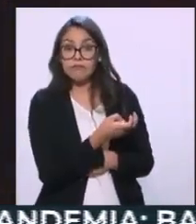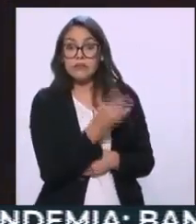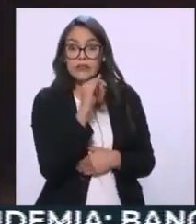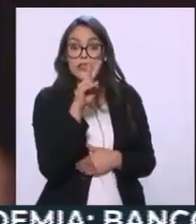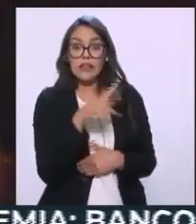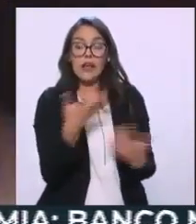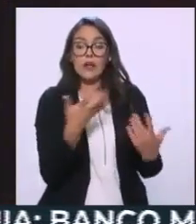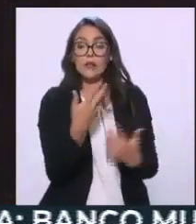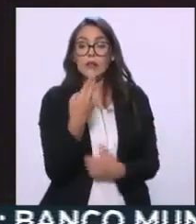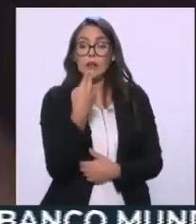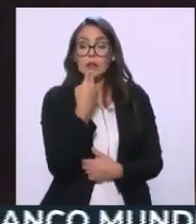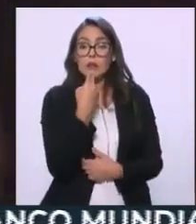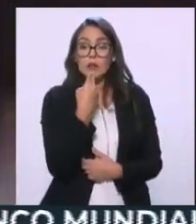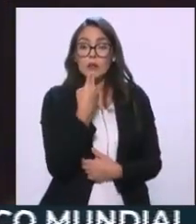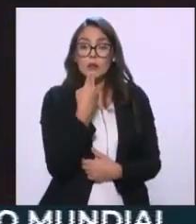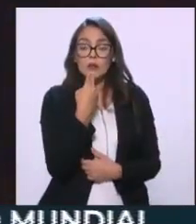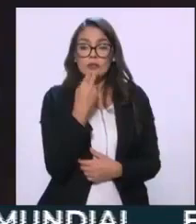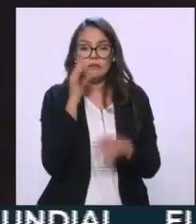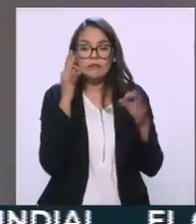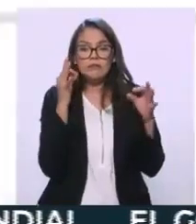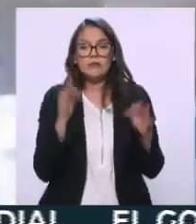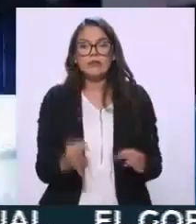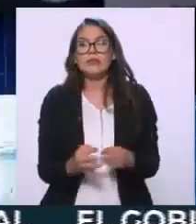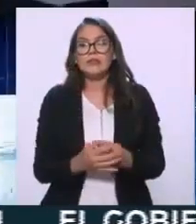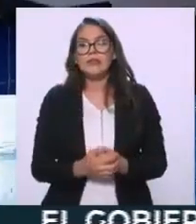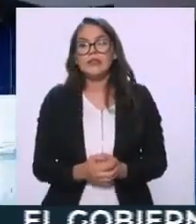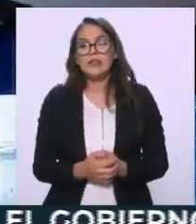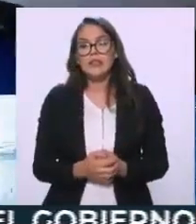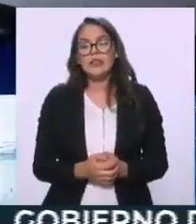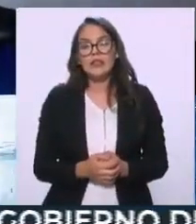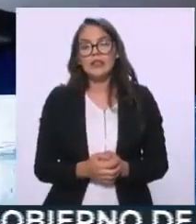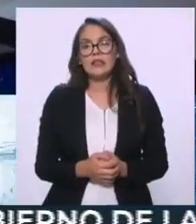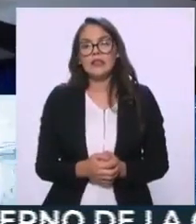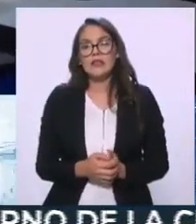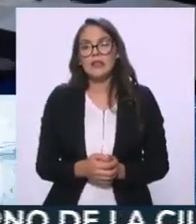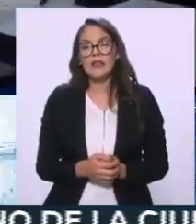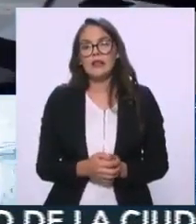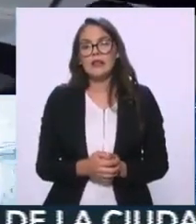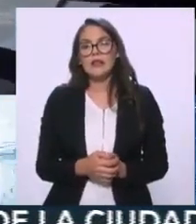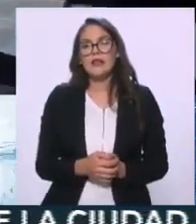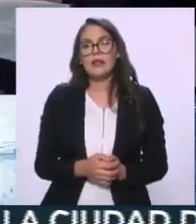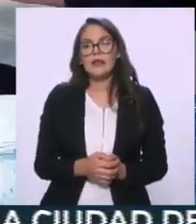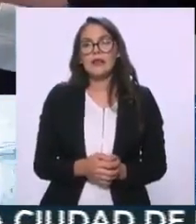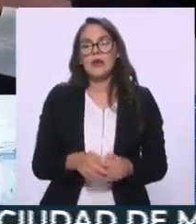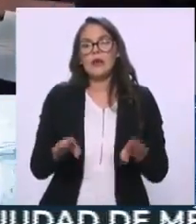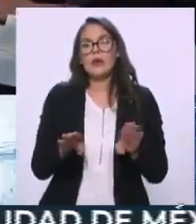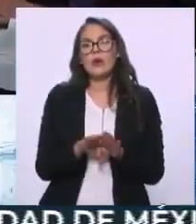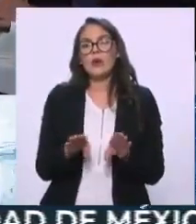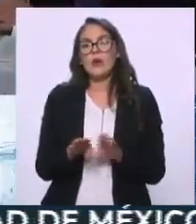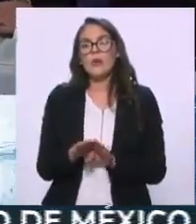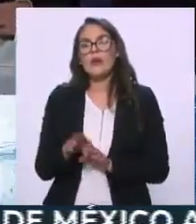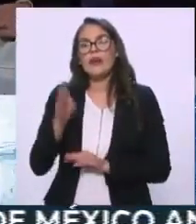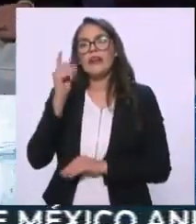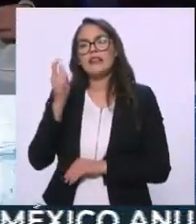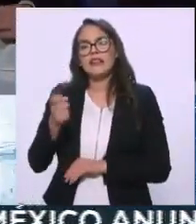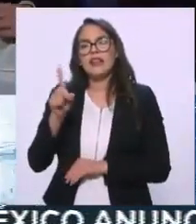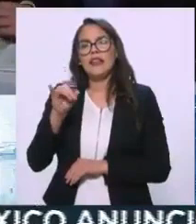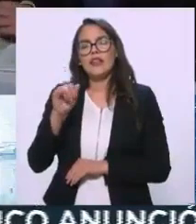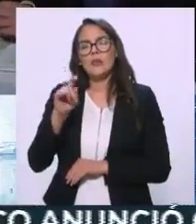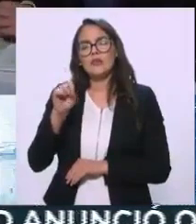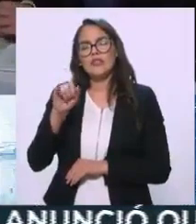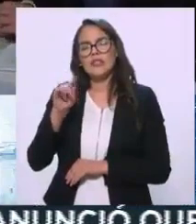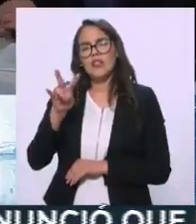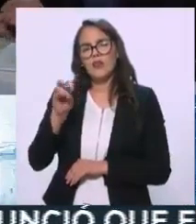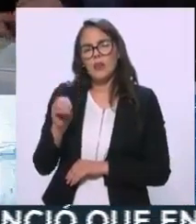operan en la propia, vamos a decir, constitución del sujeto. Dispositivos, Jorge, dispositivos